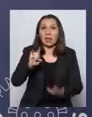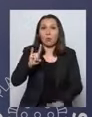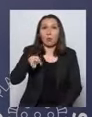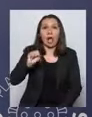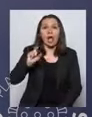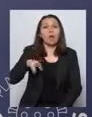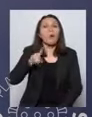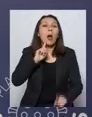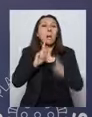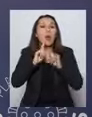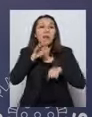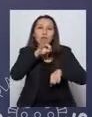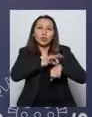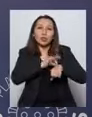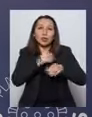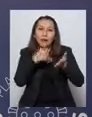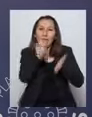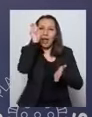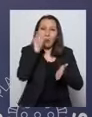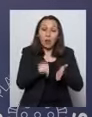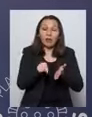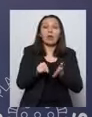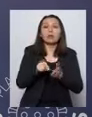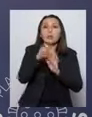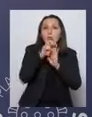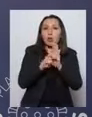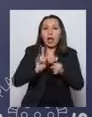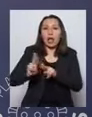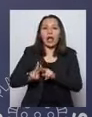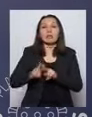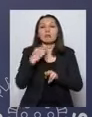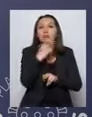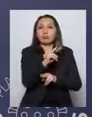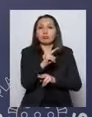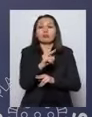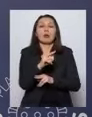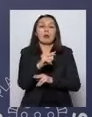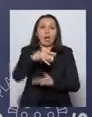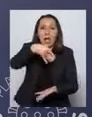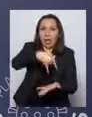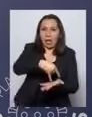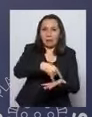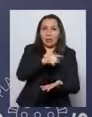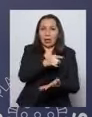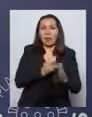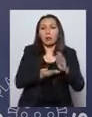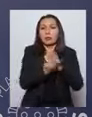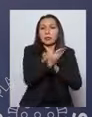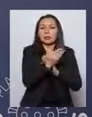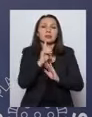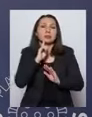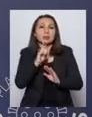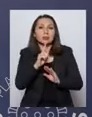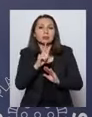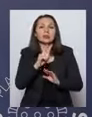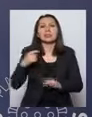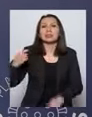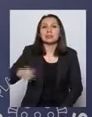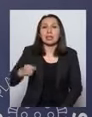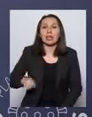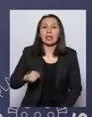com y se inicia un proyecto por emoción por lamentar ya explícitamente presentado por el señor